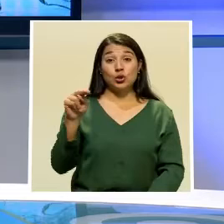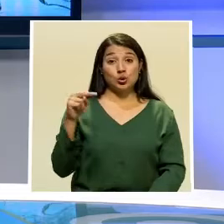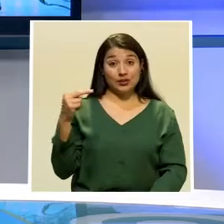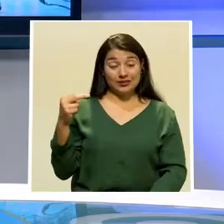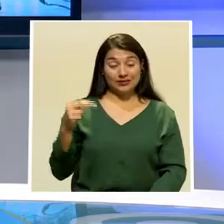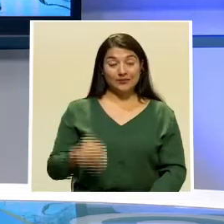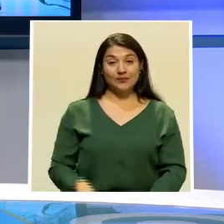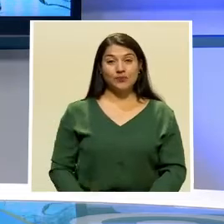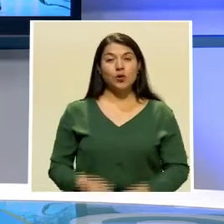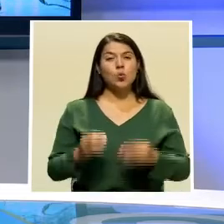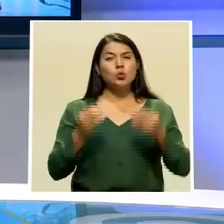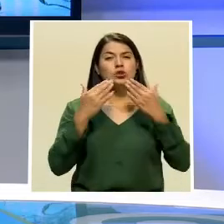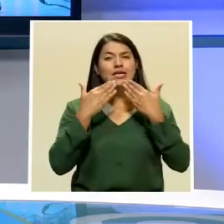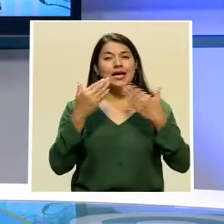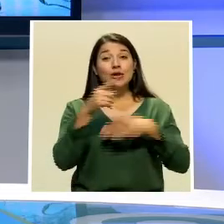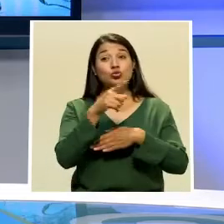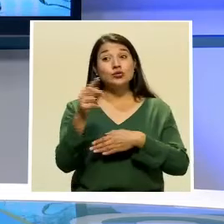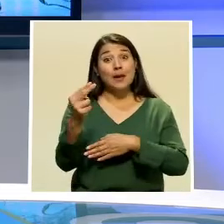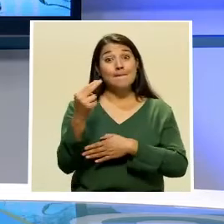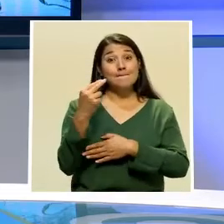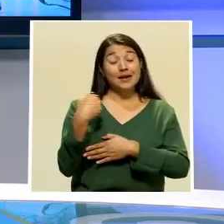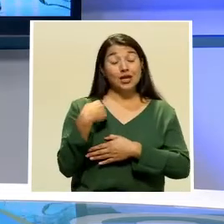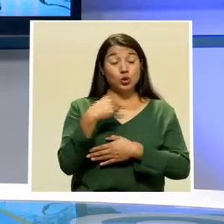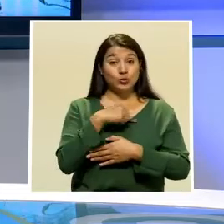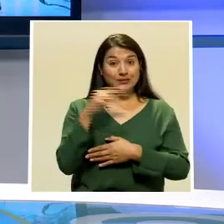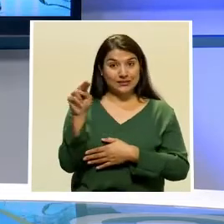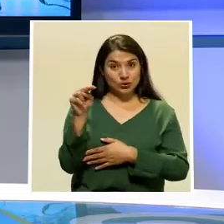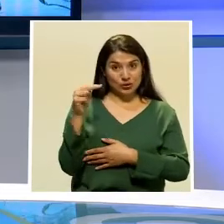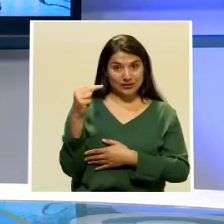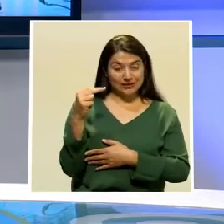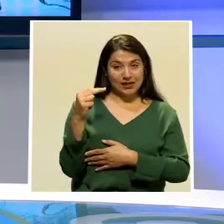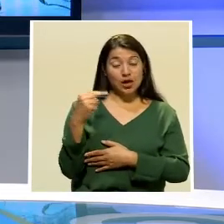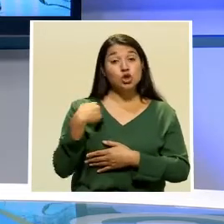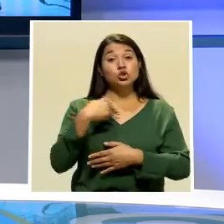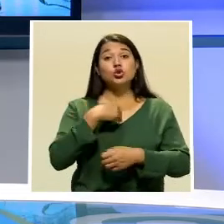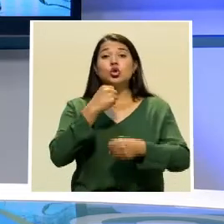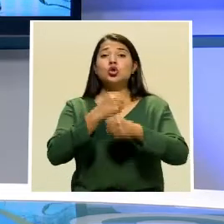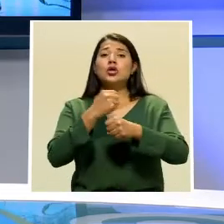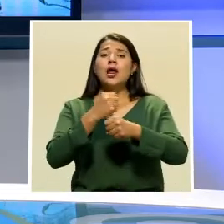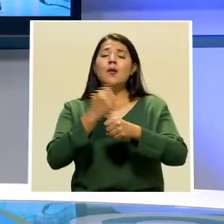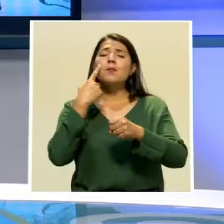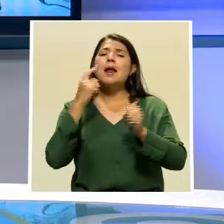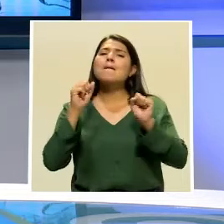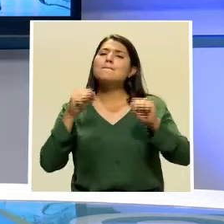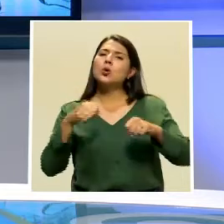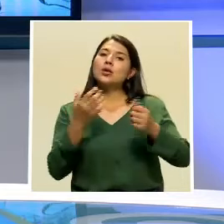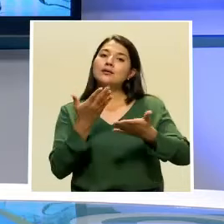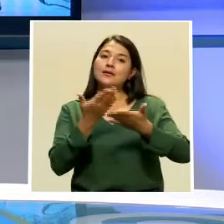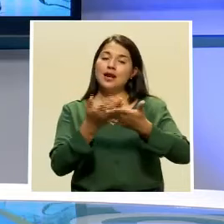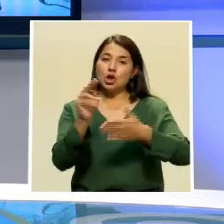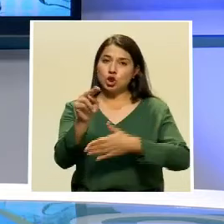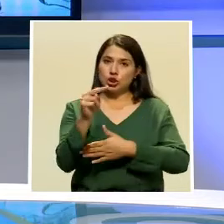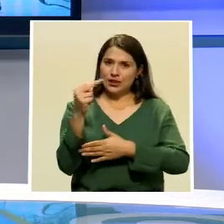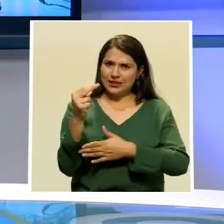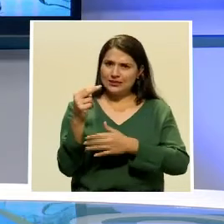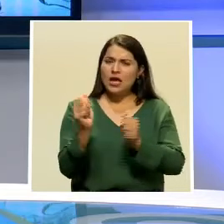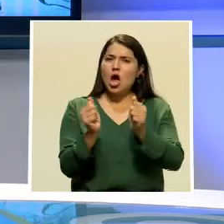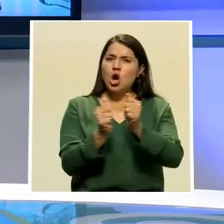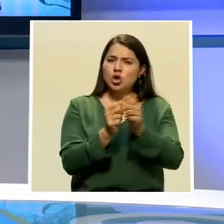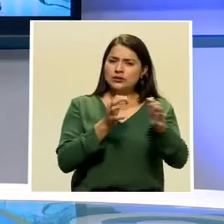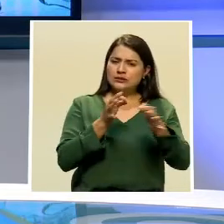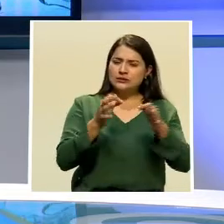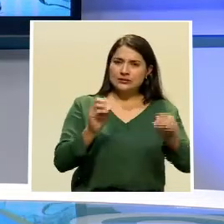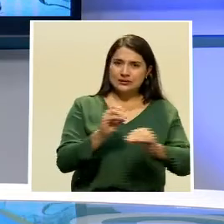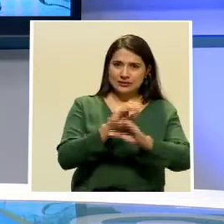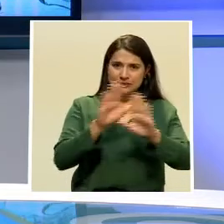Noticias. Muchas gracias por informarse con nosotros. Trabajamos para entregarle noticias con balance y